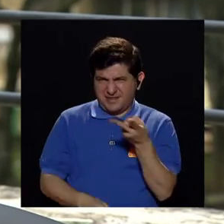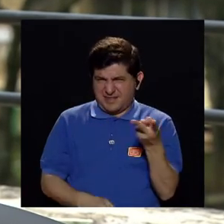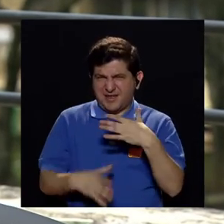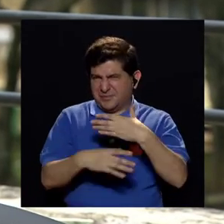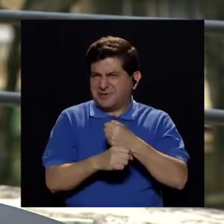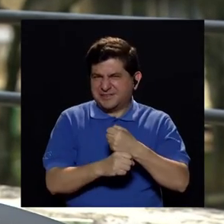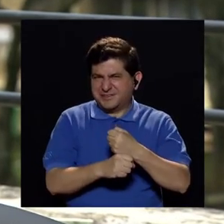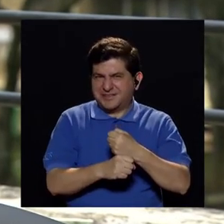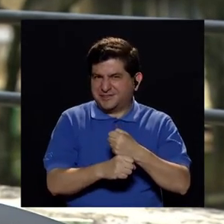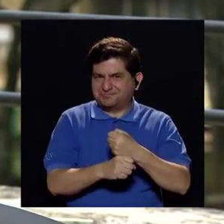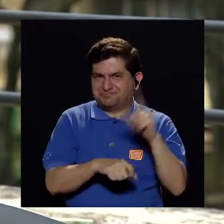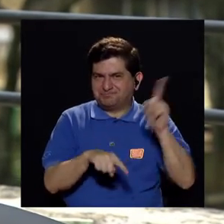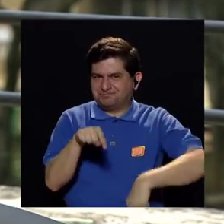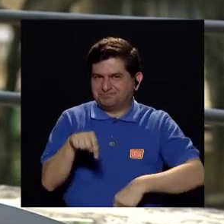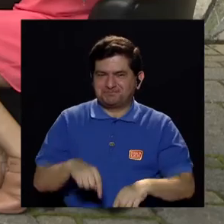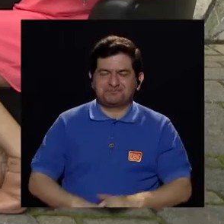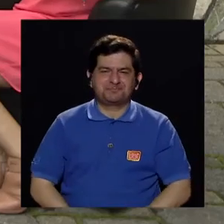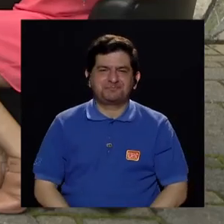tiempo.